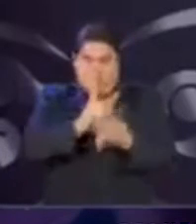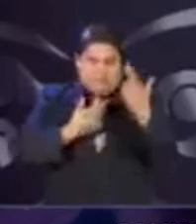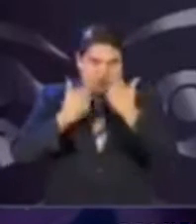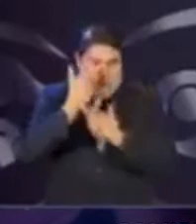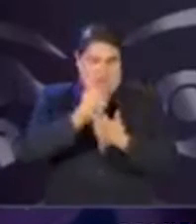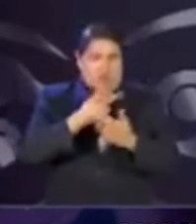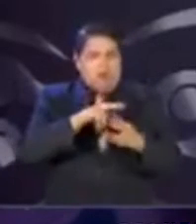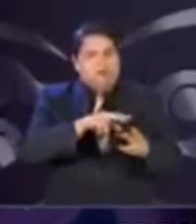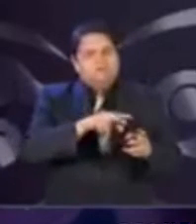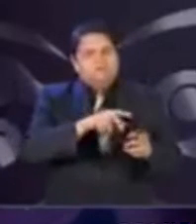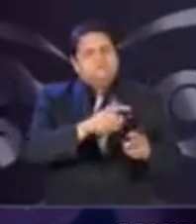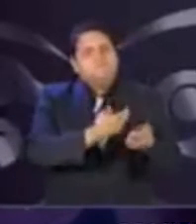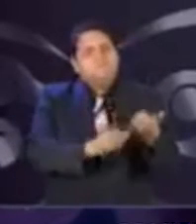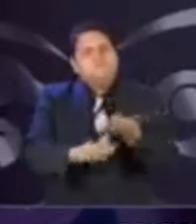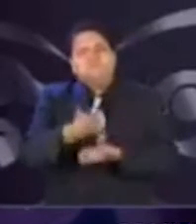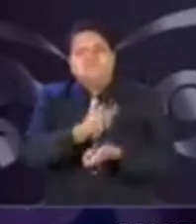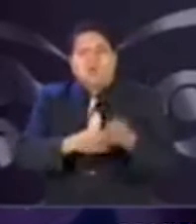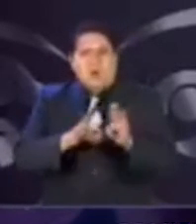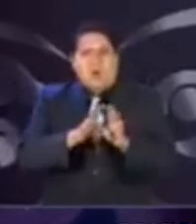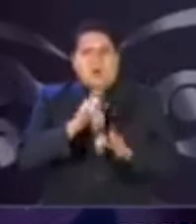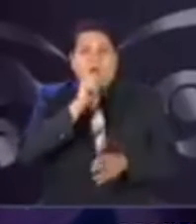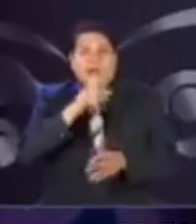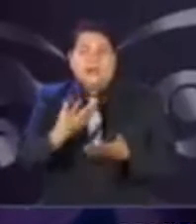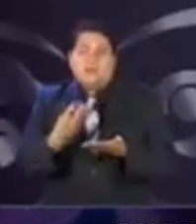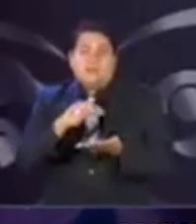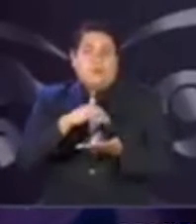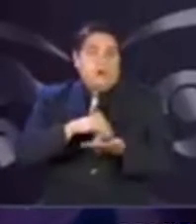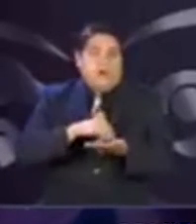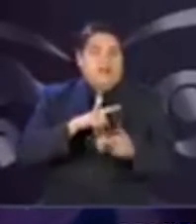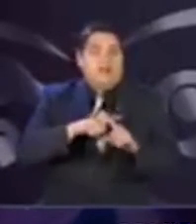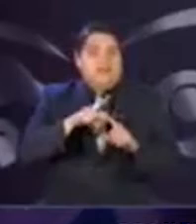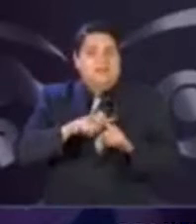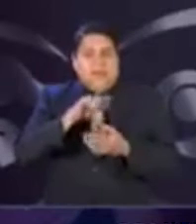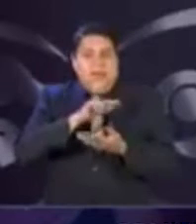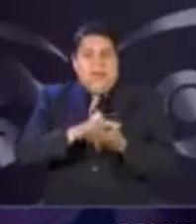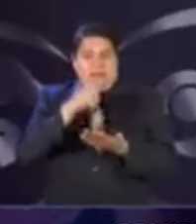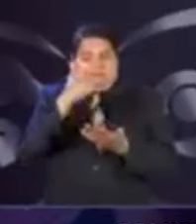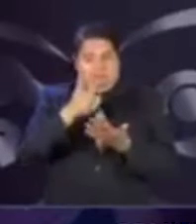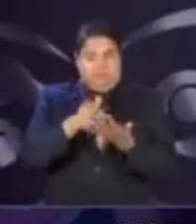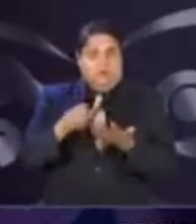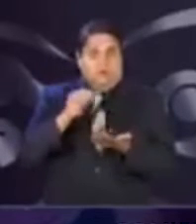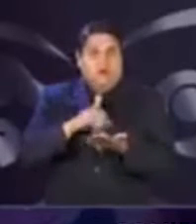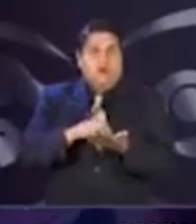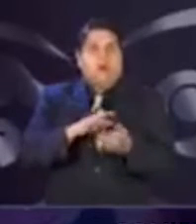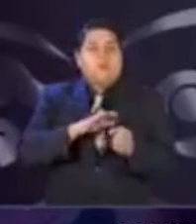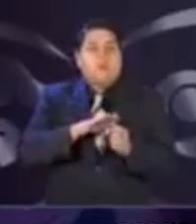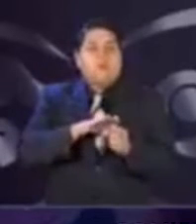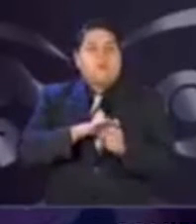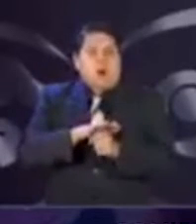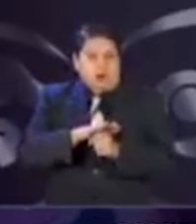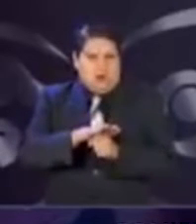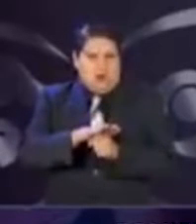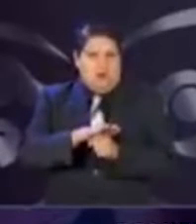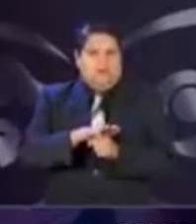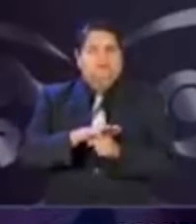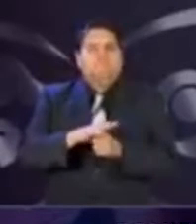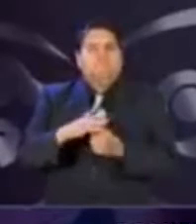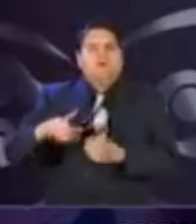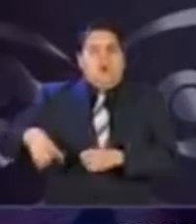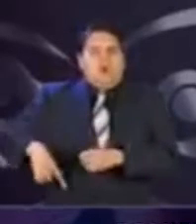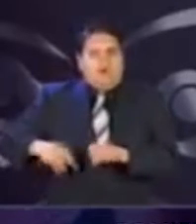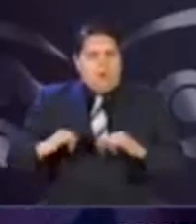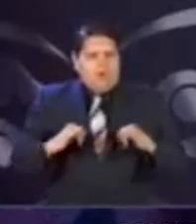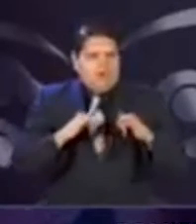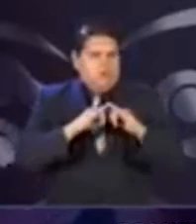e incorporar dentro de las disposiciones obligatorias de estas leyes todos los contratos que celebren las dependencias públicas